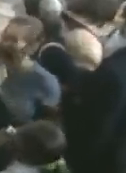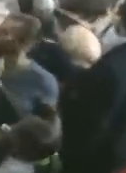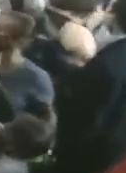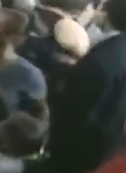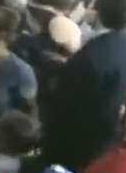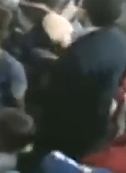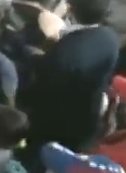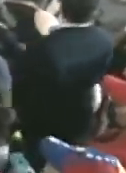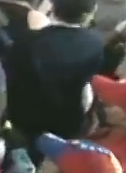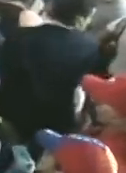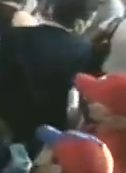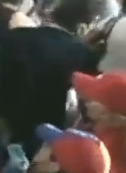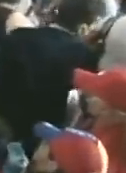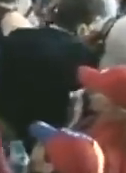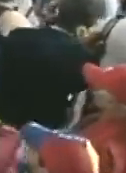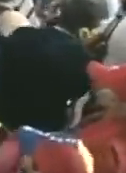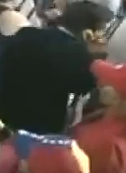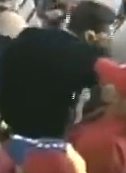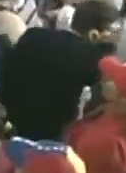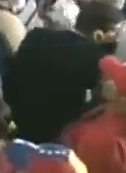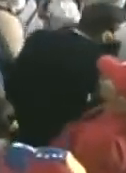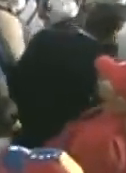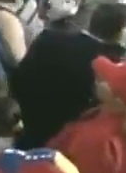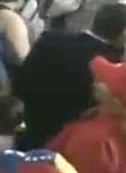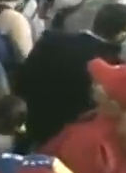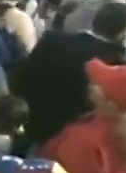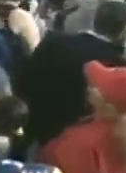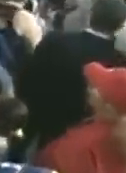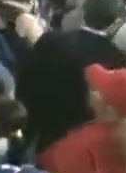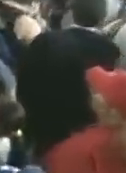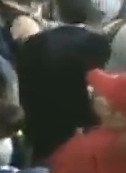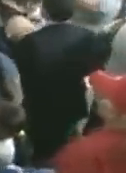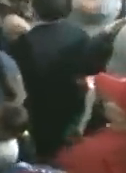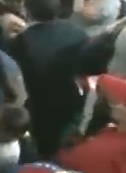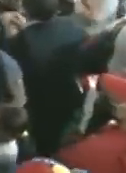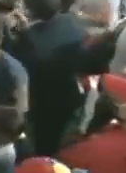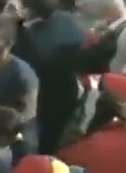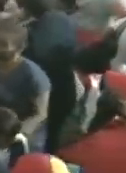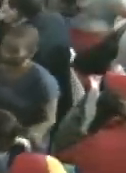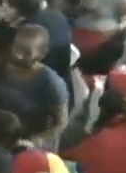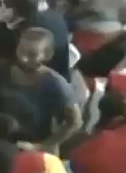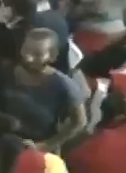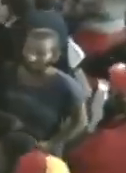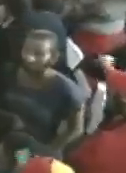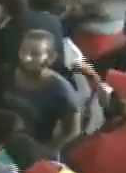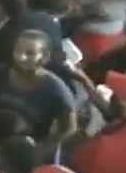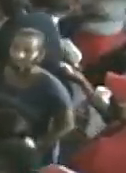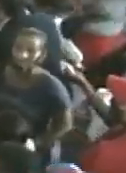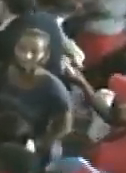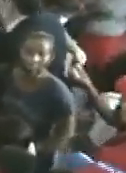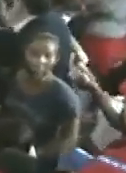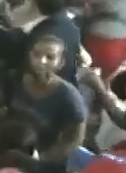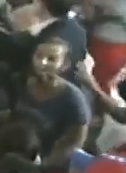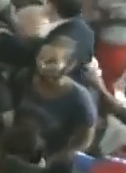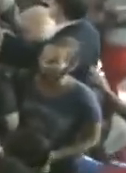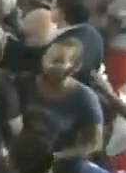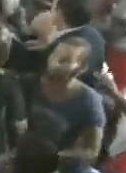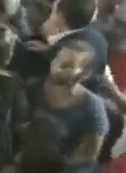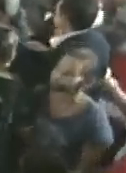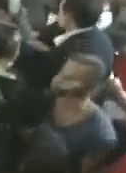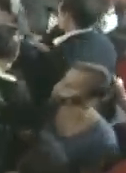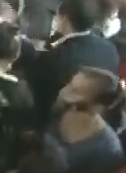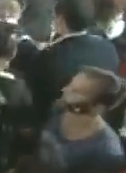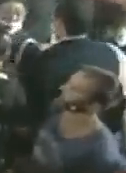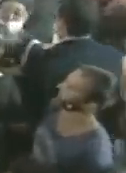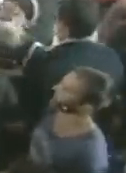de justicia para buscar fórmulas que permitan el justiprecio de los terrenos que parece ser adjudicado al pueblo a